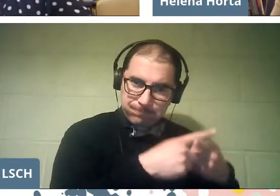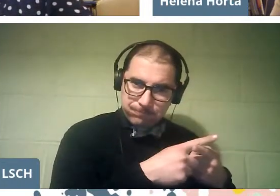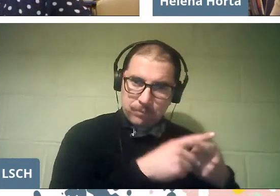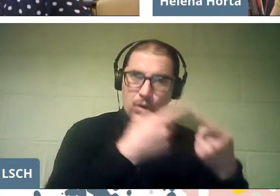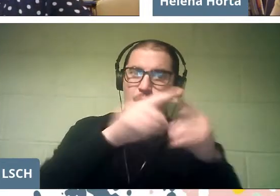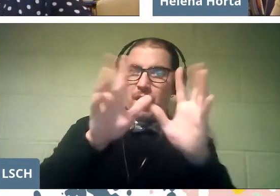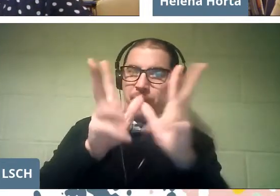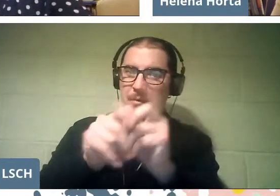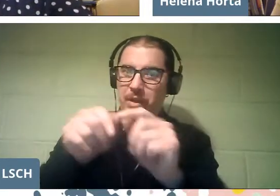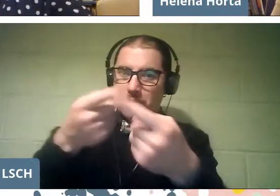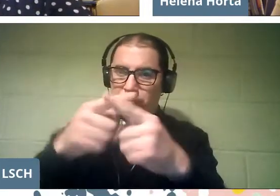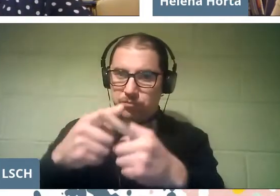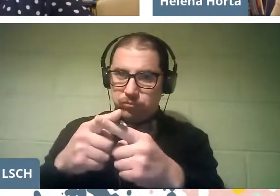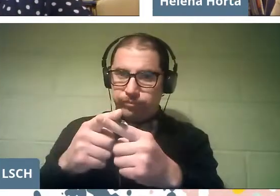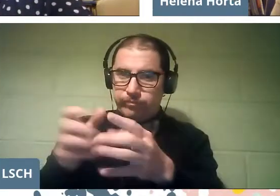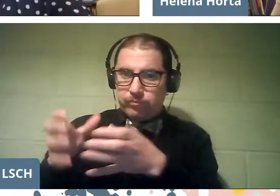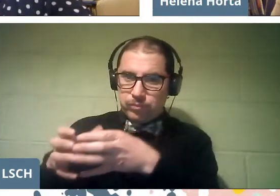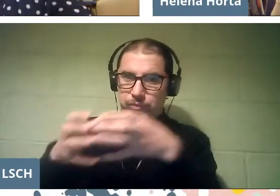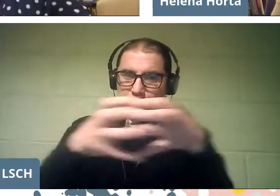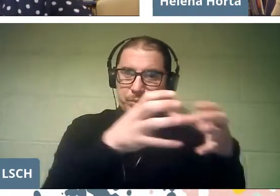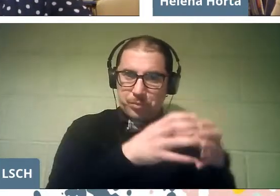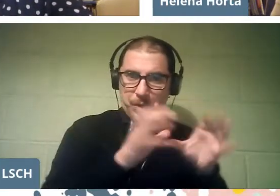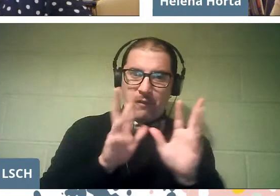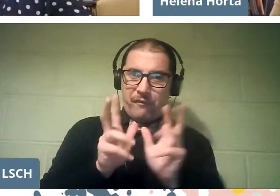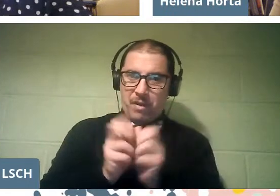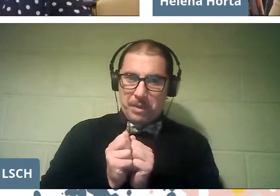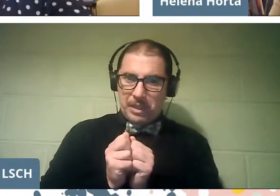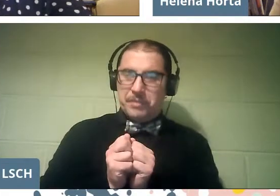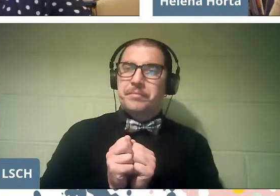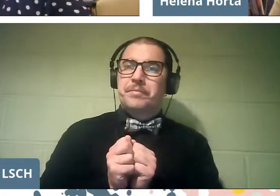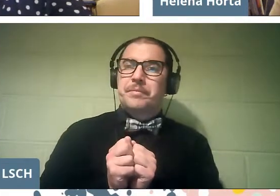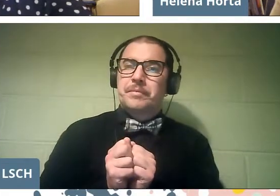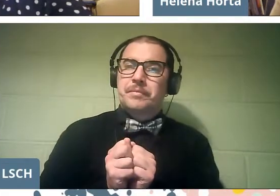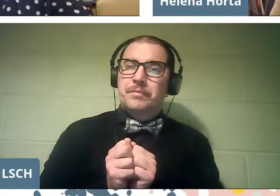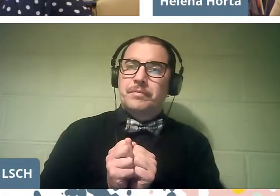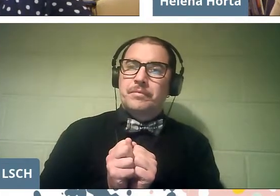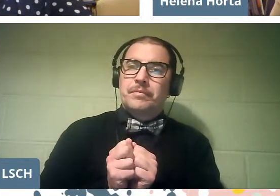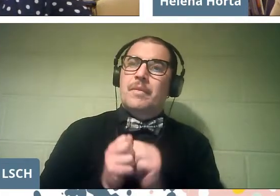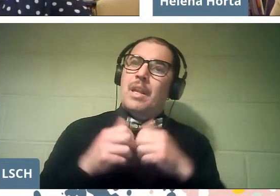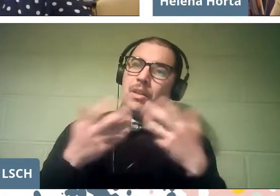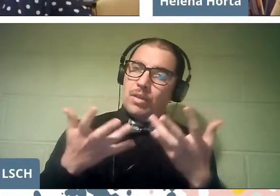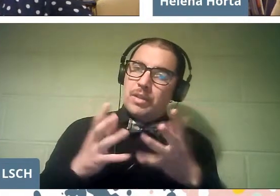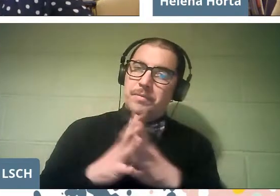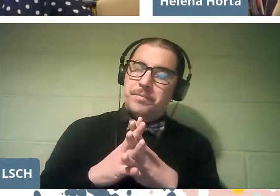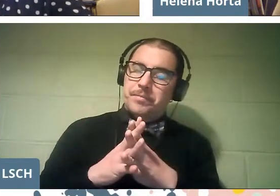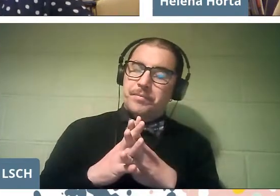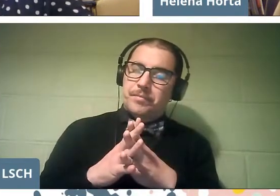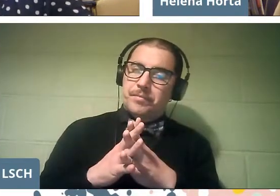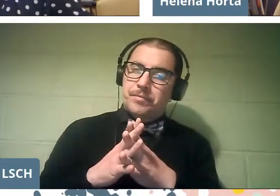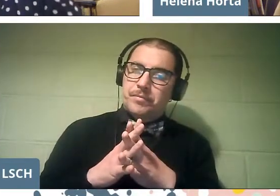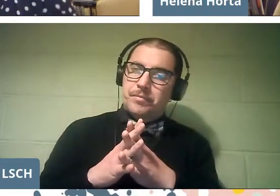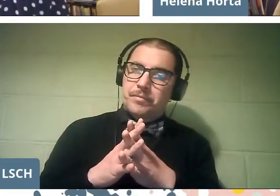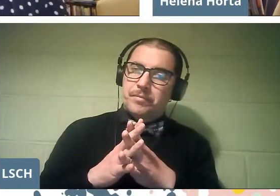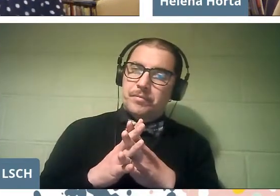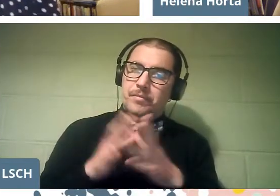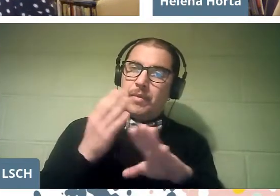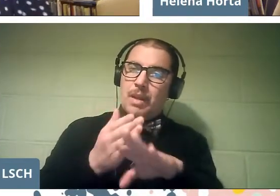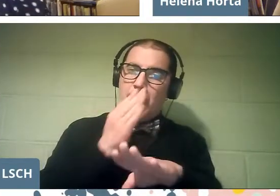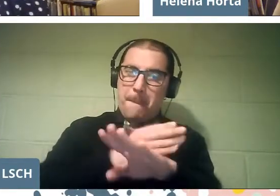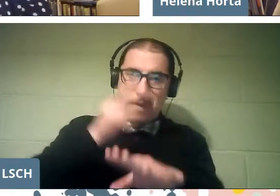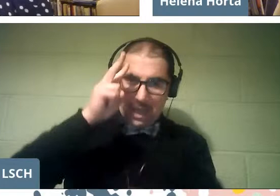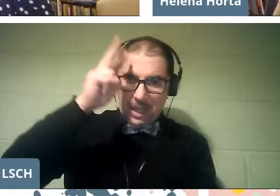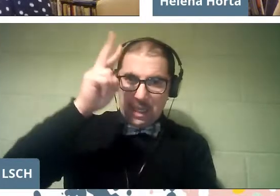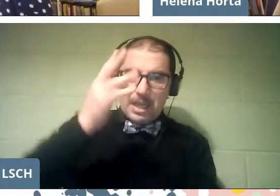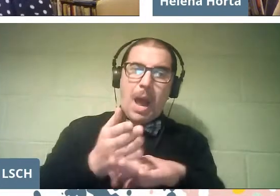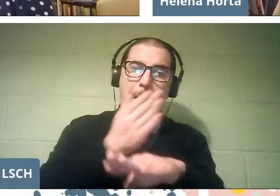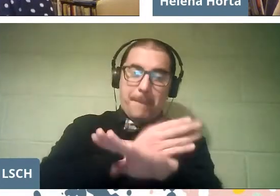vestimentas, sus propias prendas. Y en general, en tiempos preincaicos es